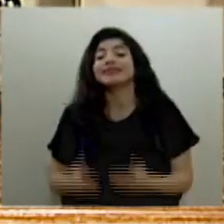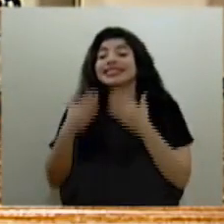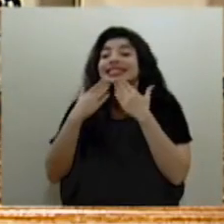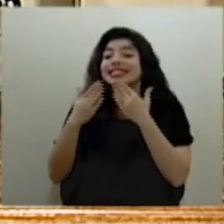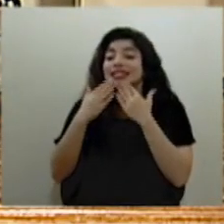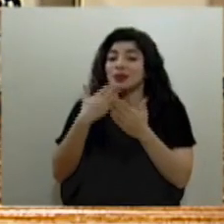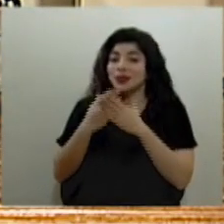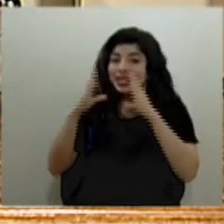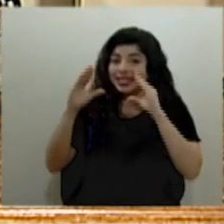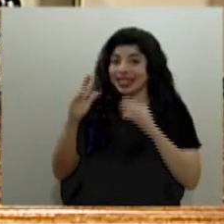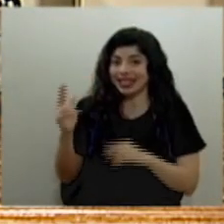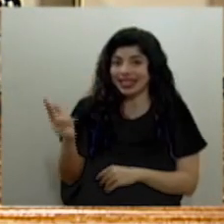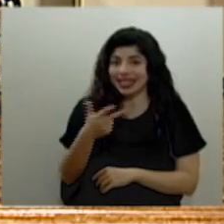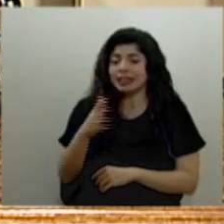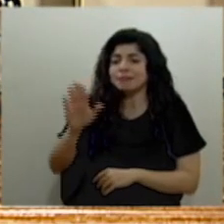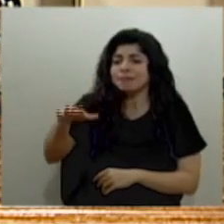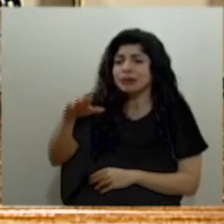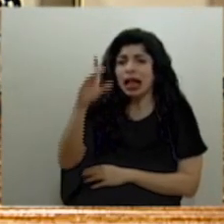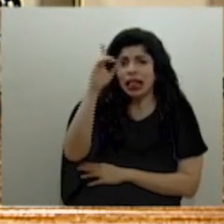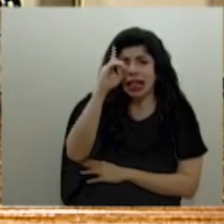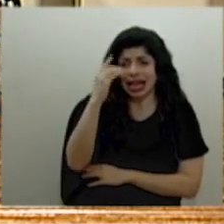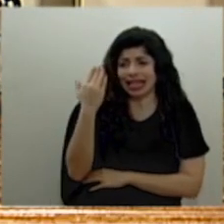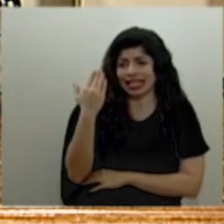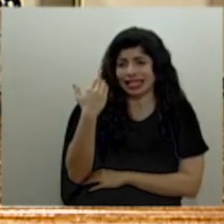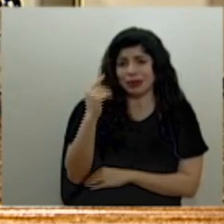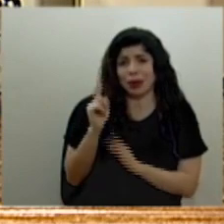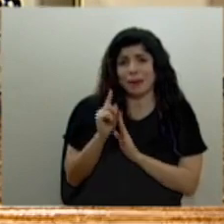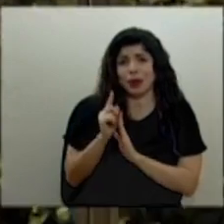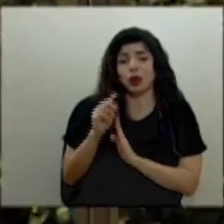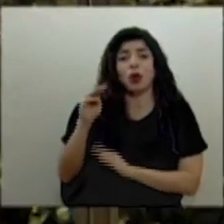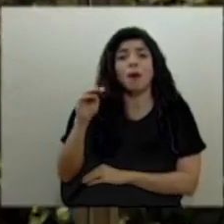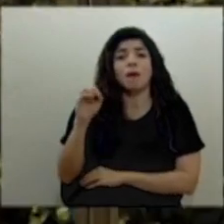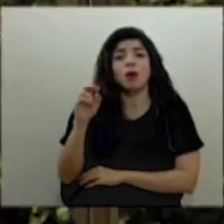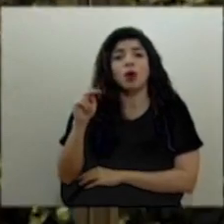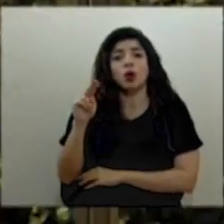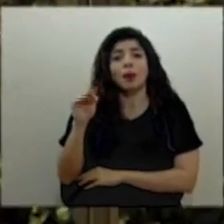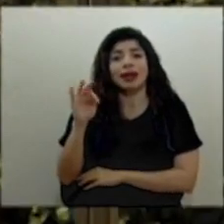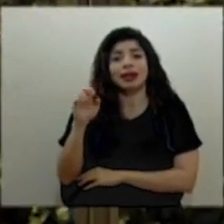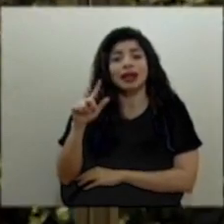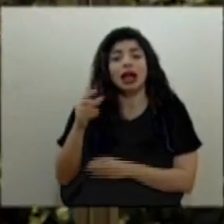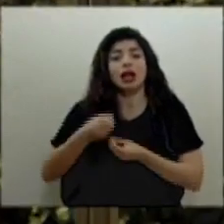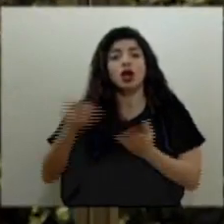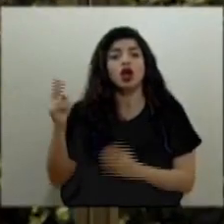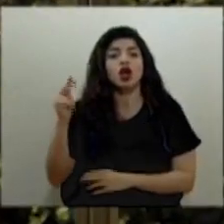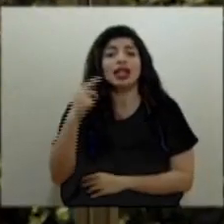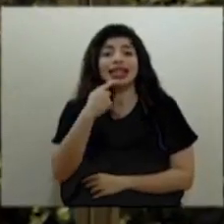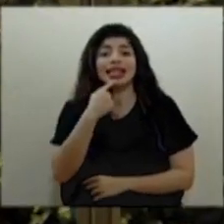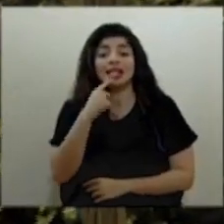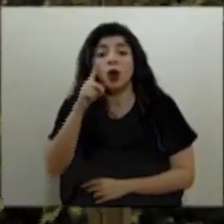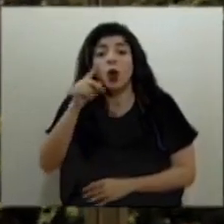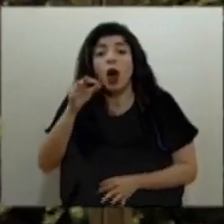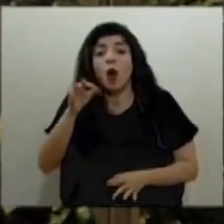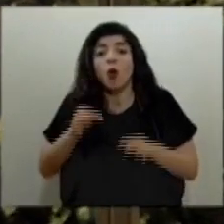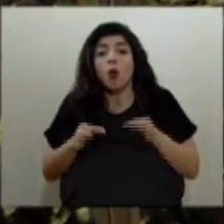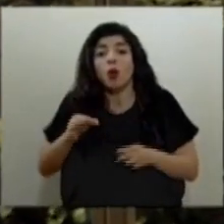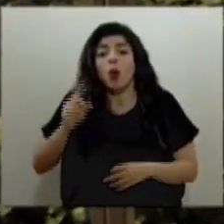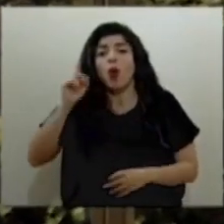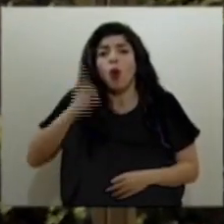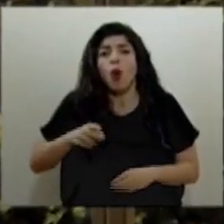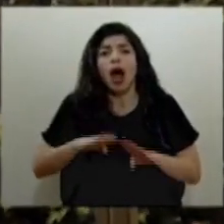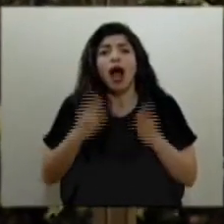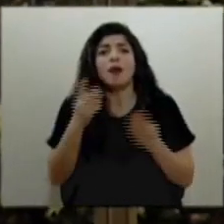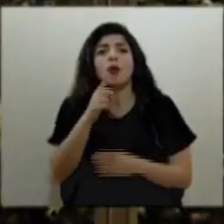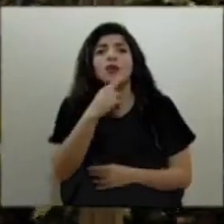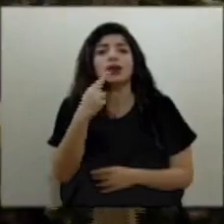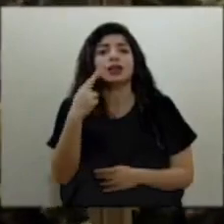Gracias, muy buenas tardes para los tres. Don Daniel, hace pocos minutos Monumental lanza una noticia que dice que una jueza está ordenando reabrir un